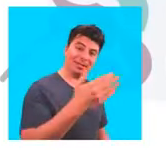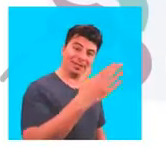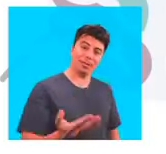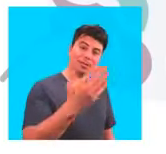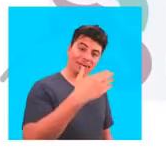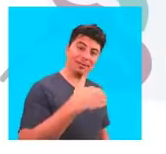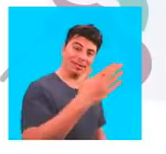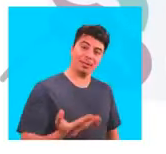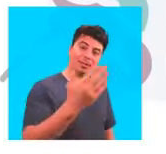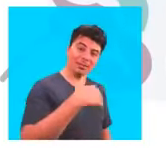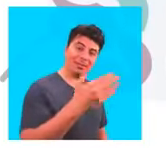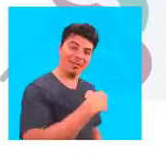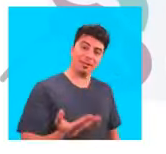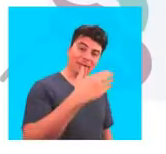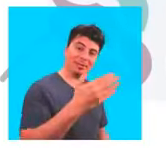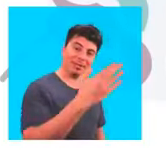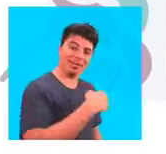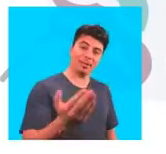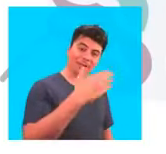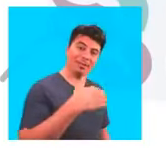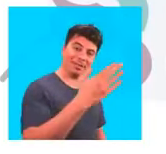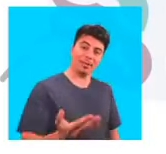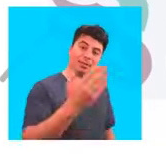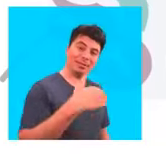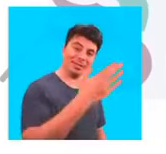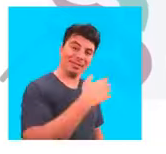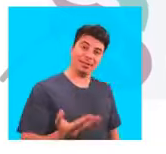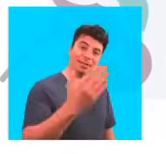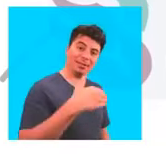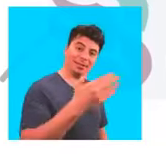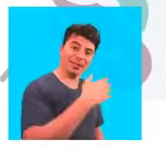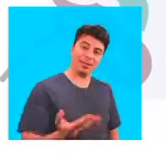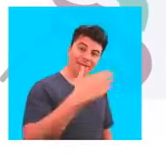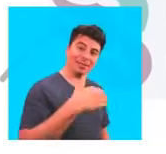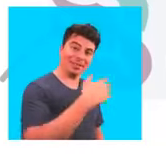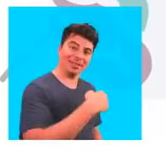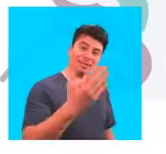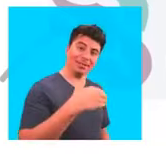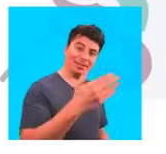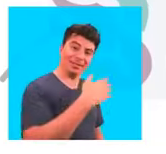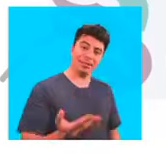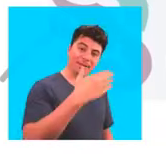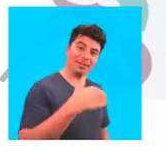y no sé, o sea, me comentó que se siente muy bien, que está empezando a ver